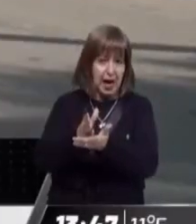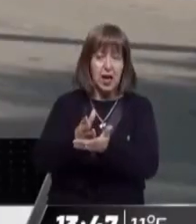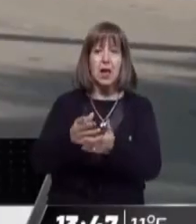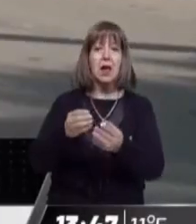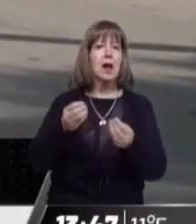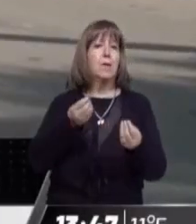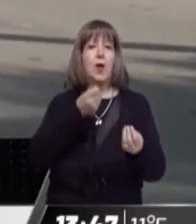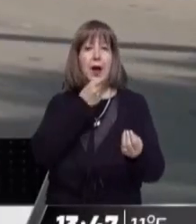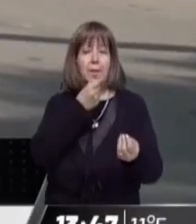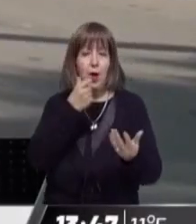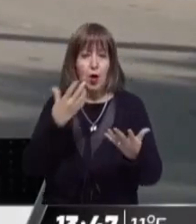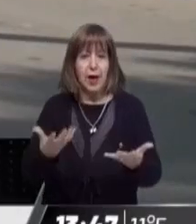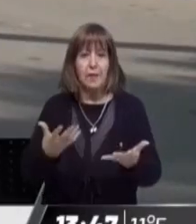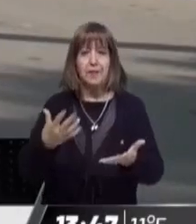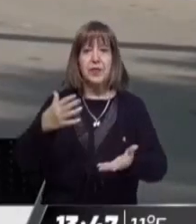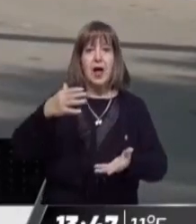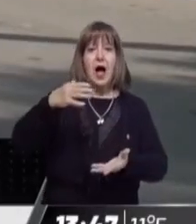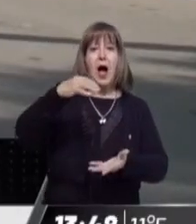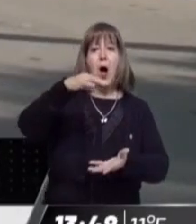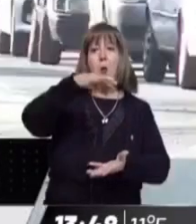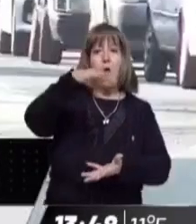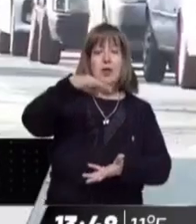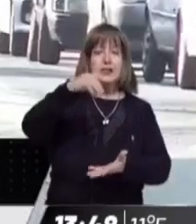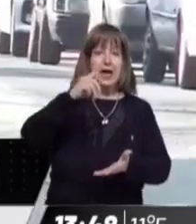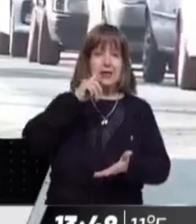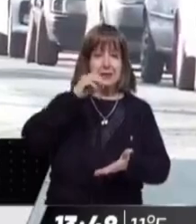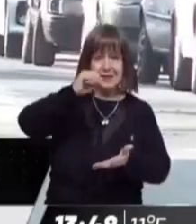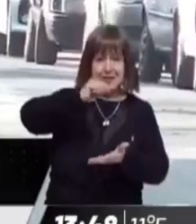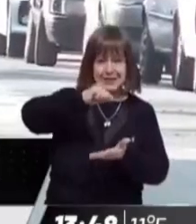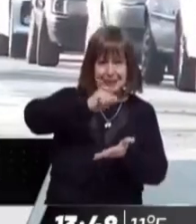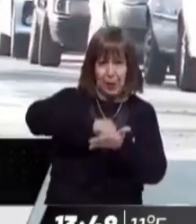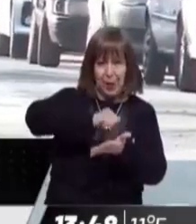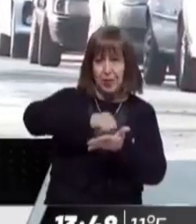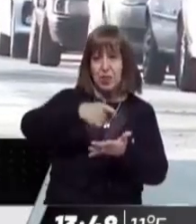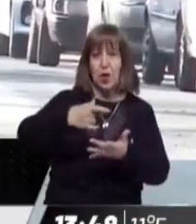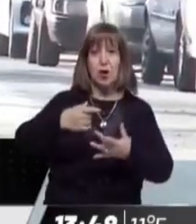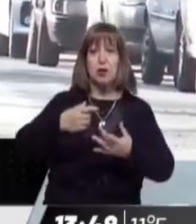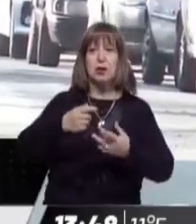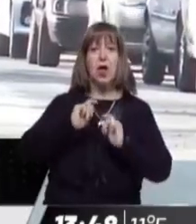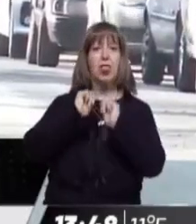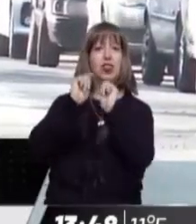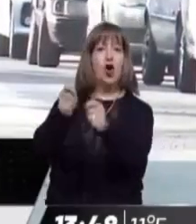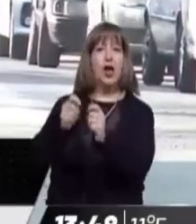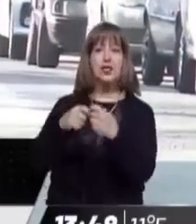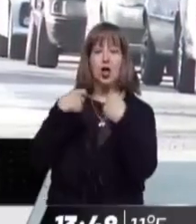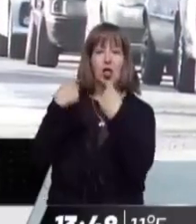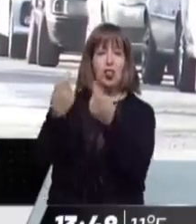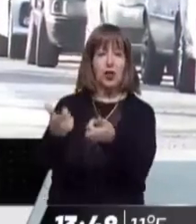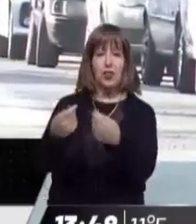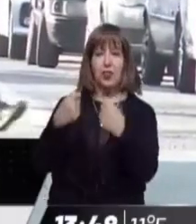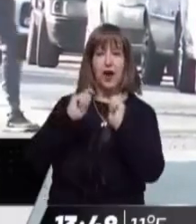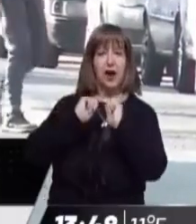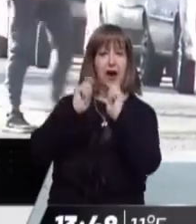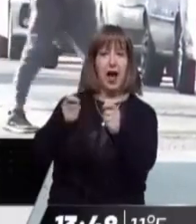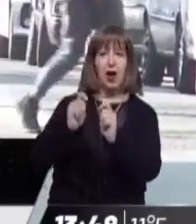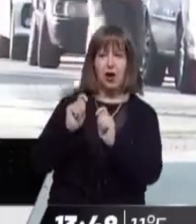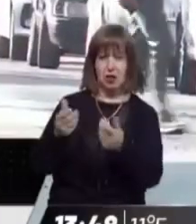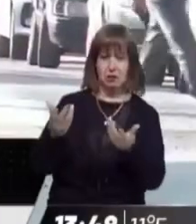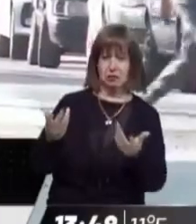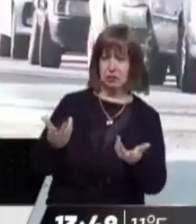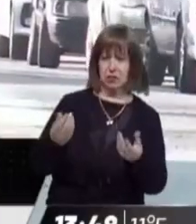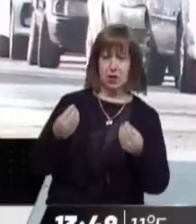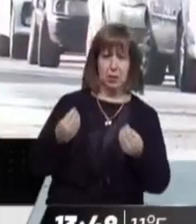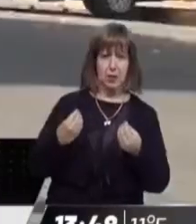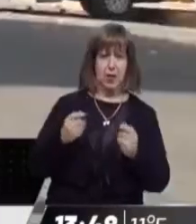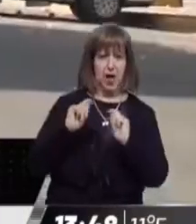ejemplo bolsas de cemento se donaban se entregaban como donación Y eso es un delito digamos estaba des parrando bienes del